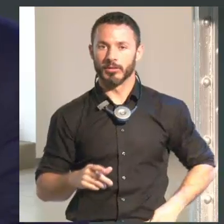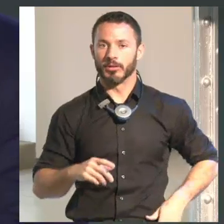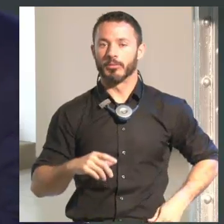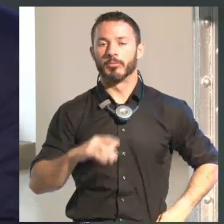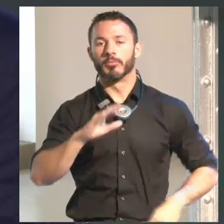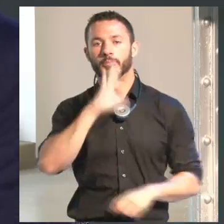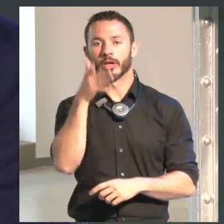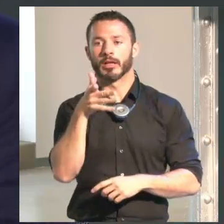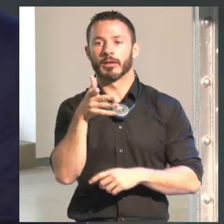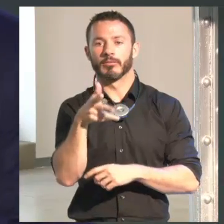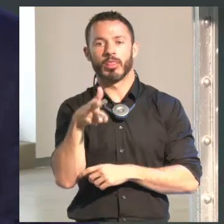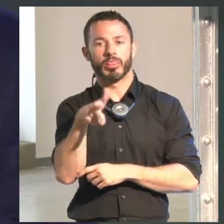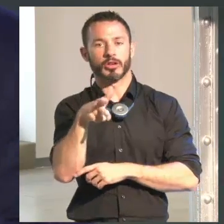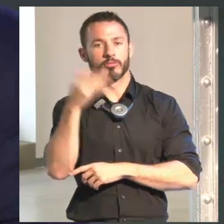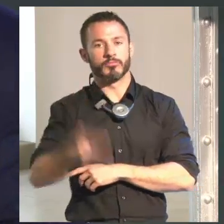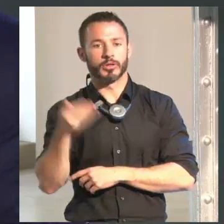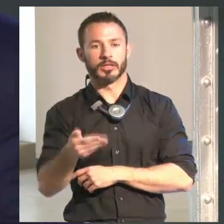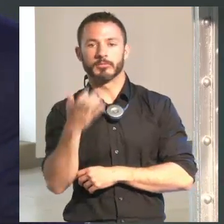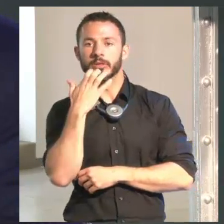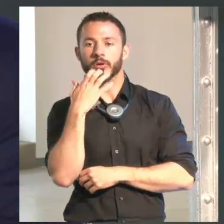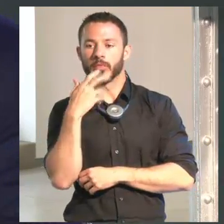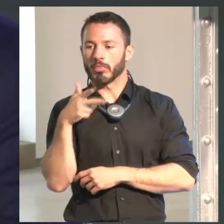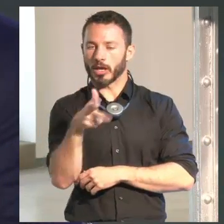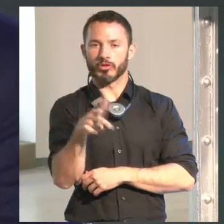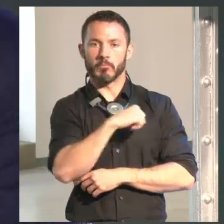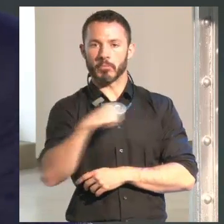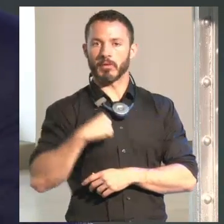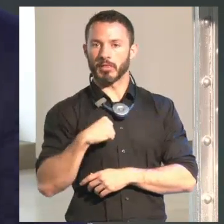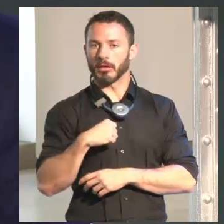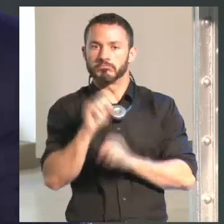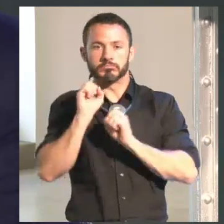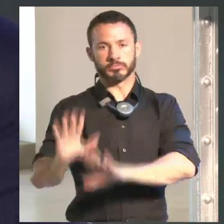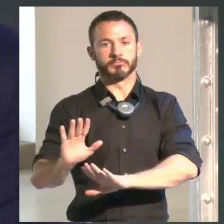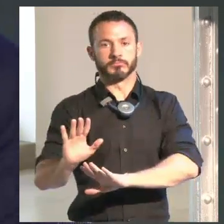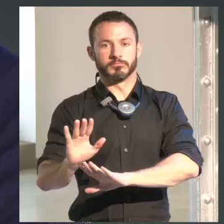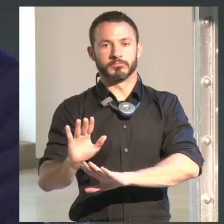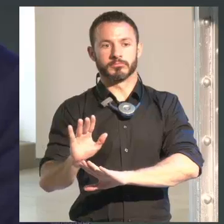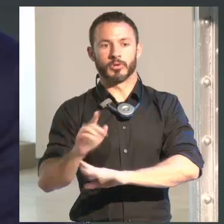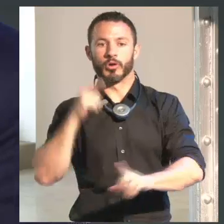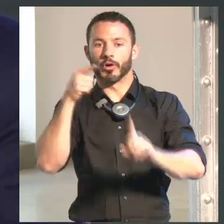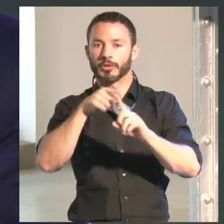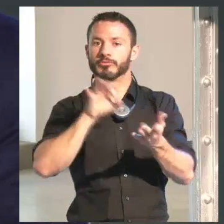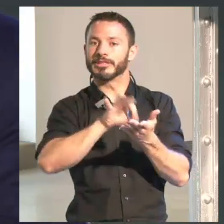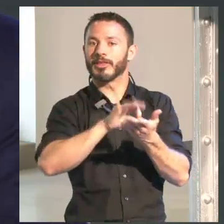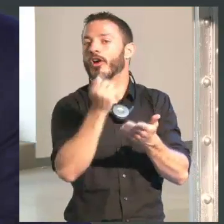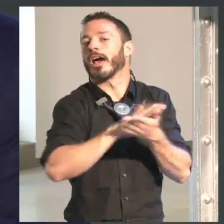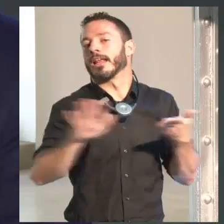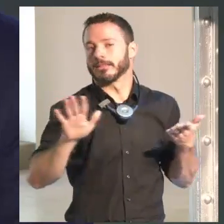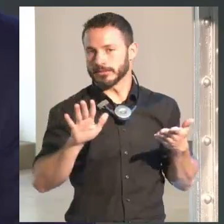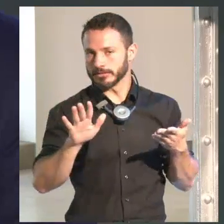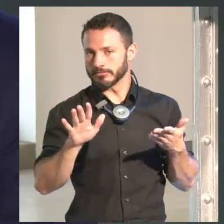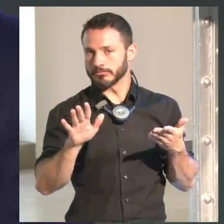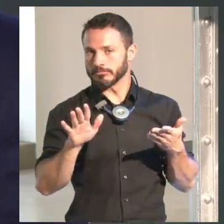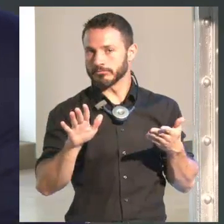de renunciar a derechos tan fundamentales como el derecho a la privacidad en base a unos servicios que nos ofrecen gratuitamente? Es decir,